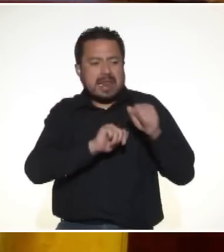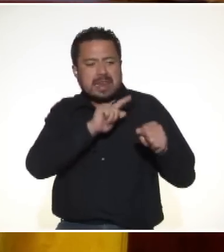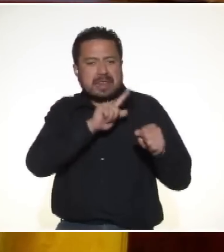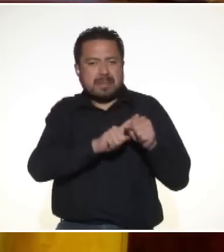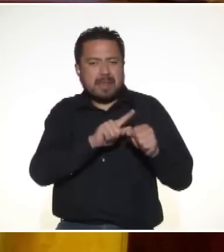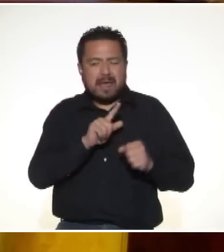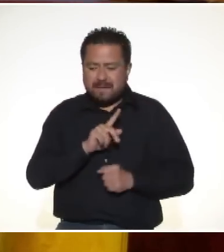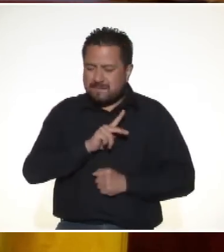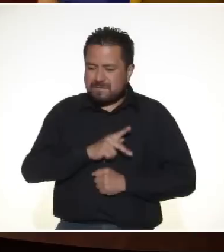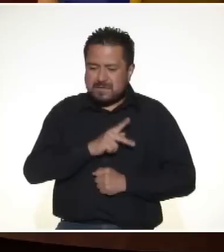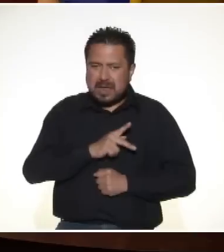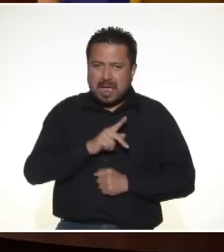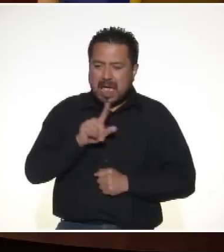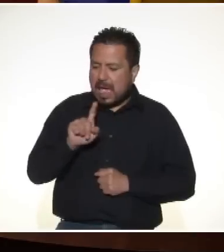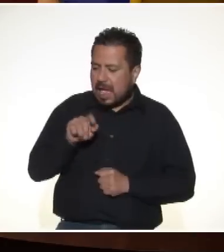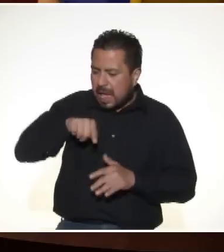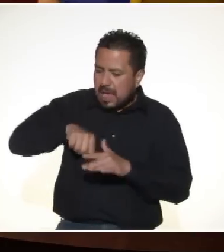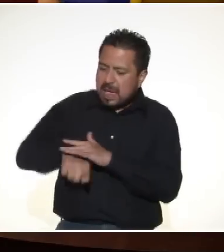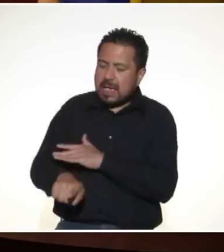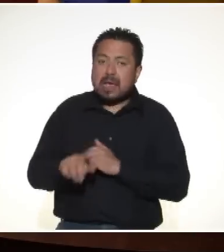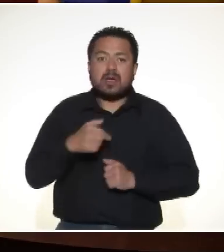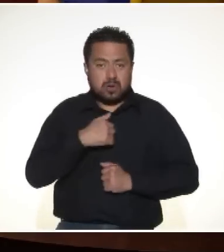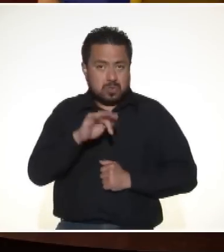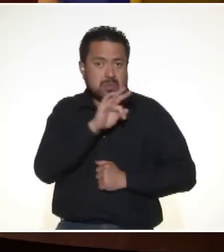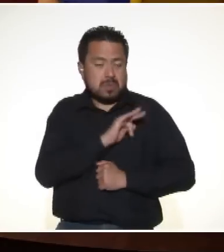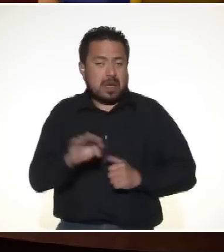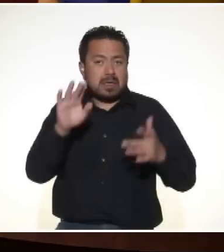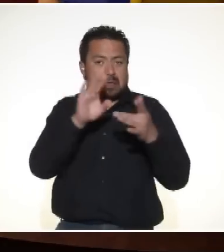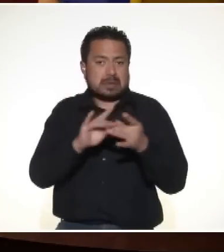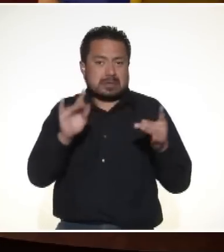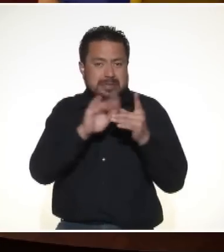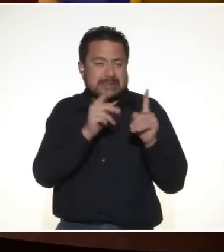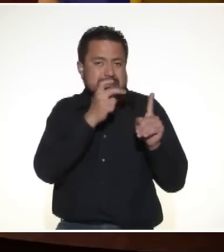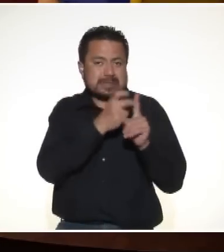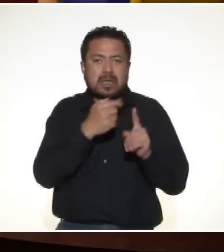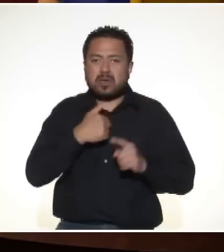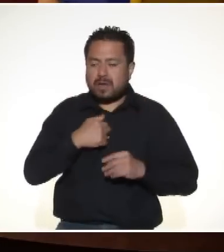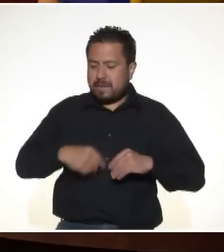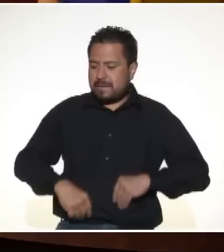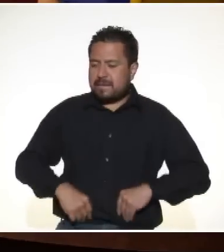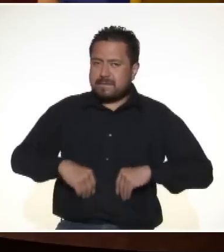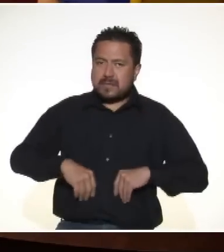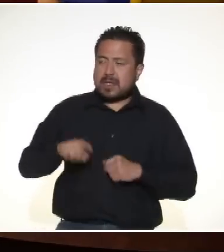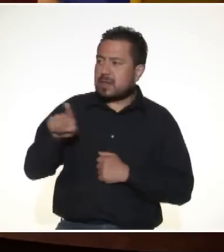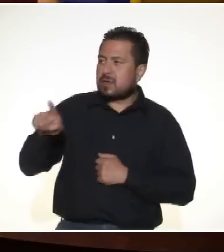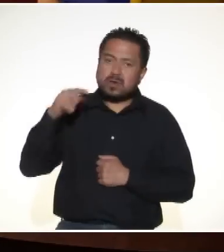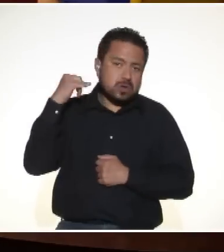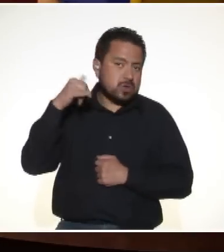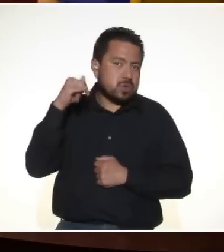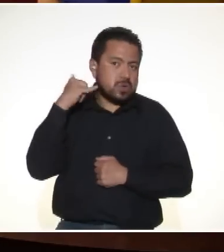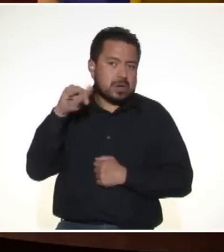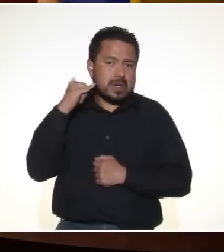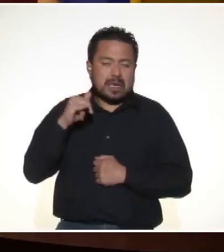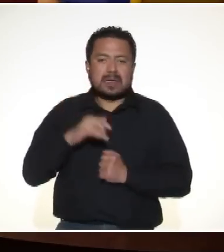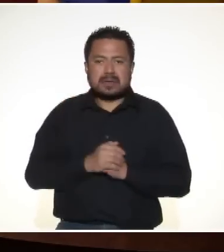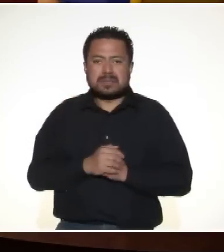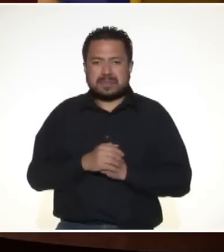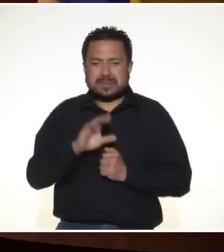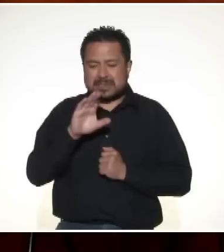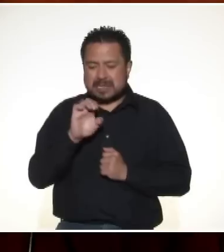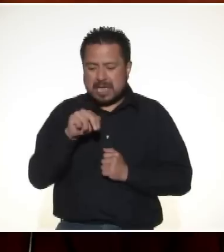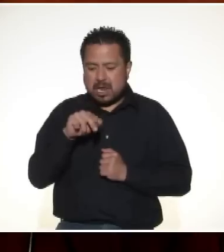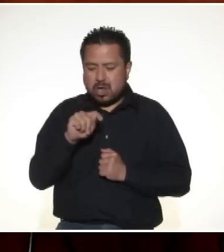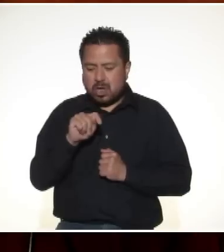agua? De eso yo les puedo platicar porque parcialmente vivo en Yucatán. Entonces, en los cenotes